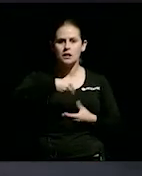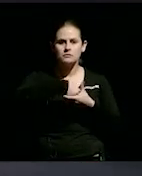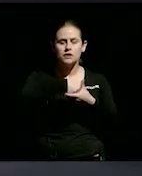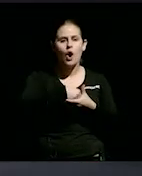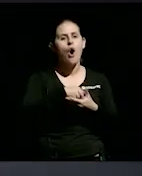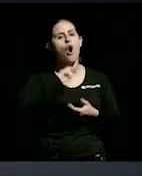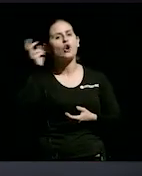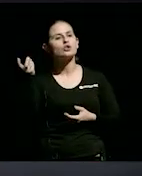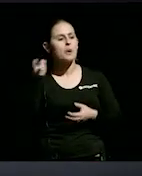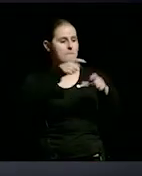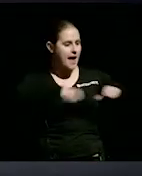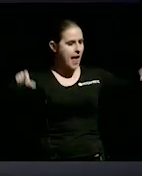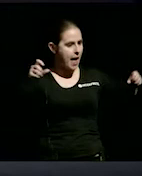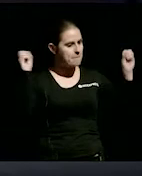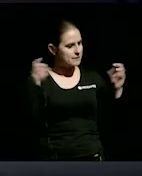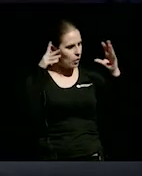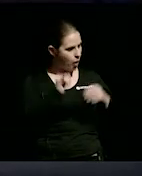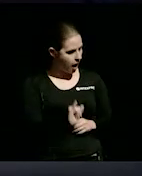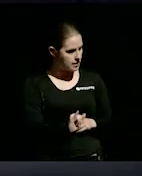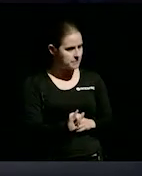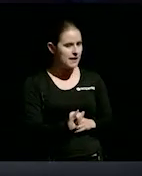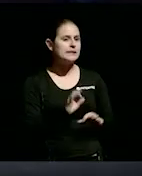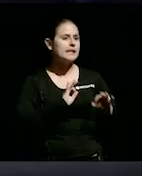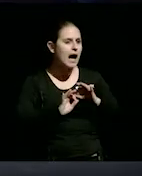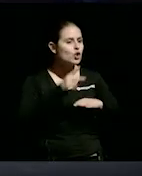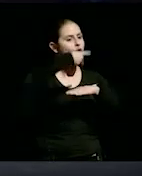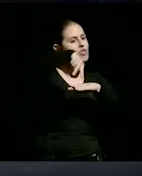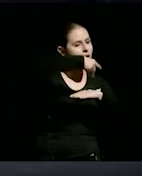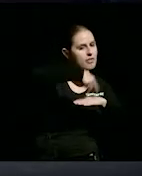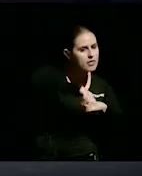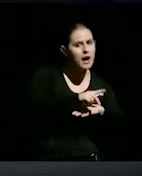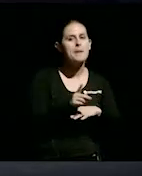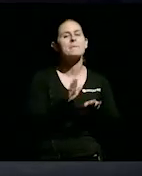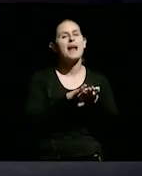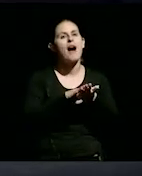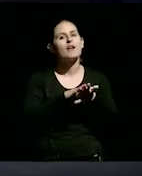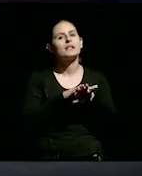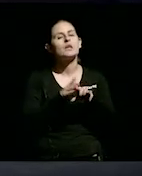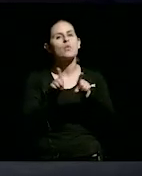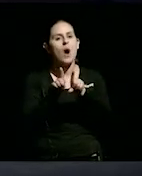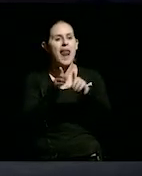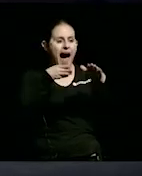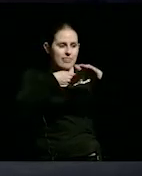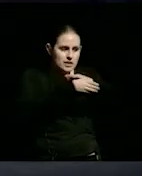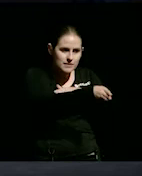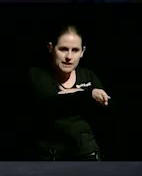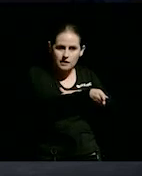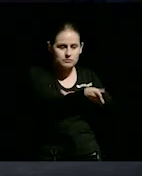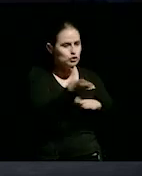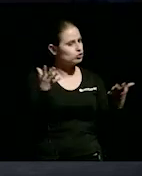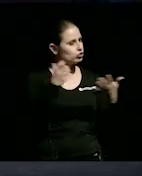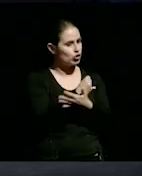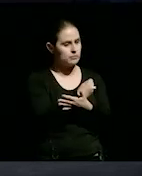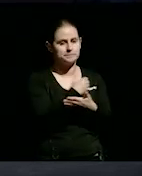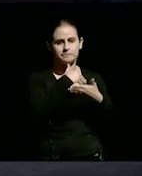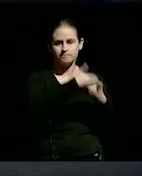de danza, circo, teatro que se consideran inclusivos. Estamos trabajando el tema de la accesibilidad,